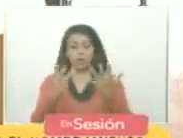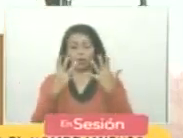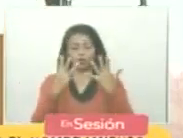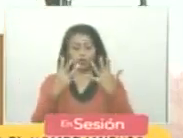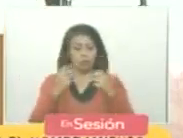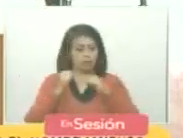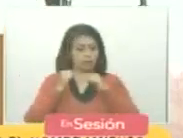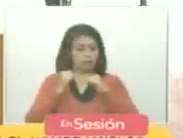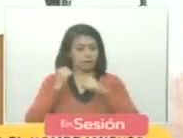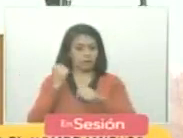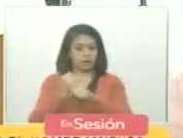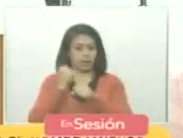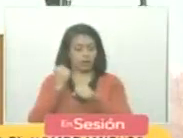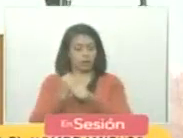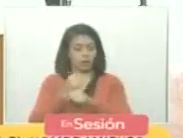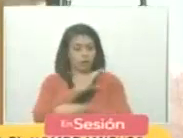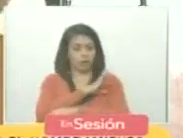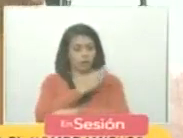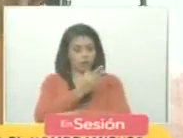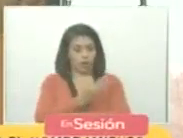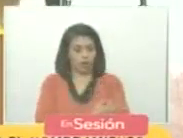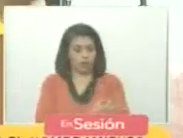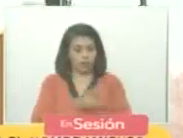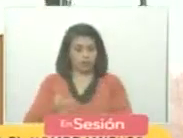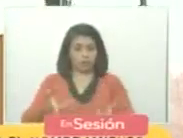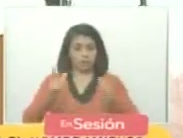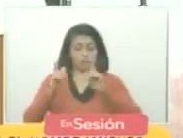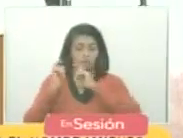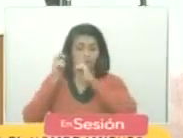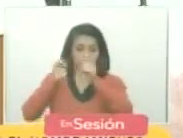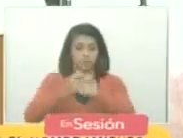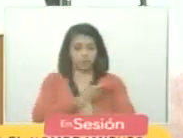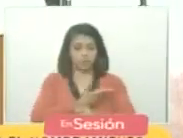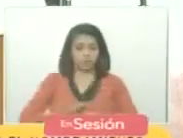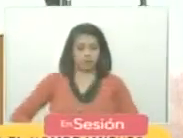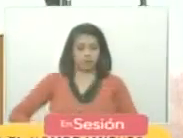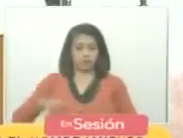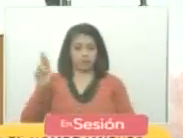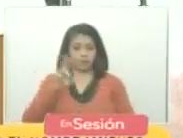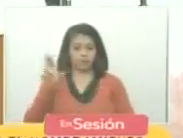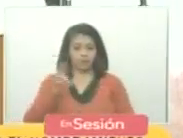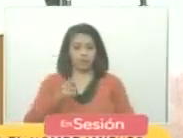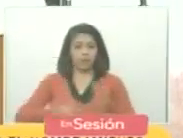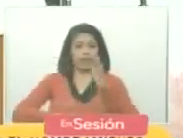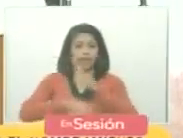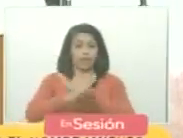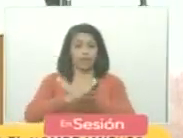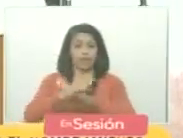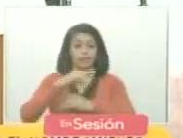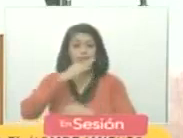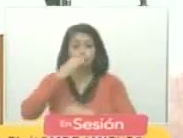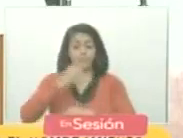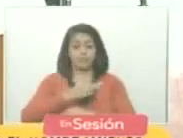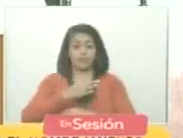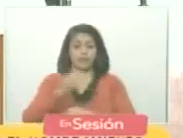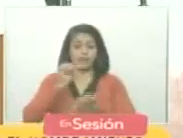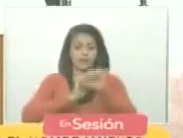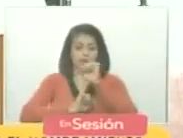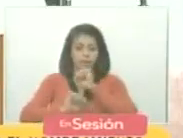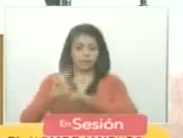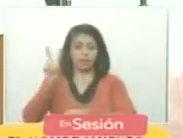8 guerreros, que fueron nombrados por el presidente de la República para salir a defender la verdad de